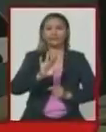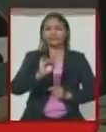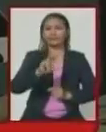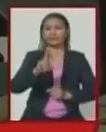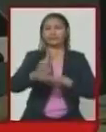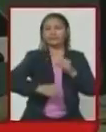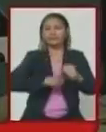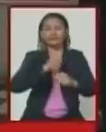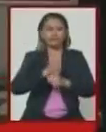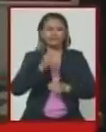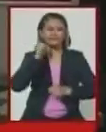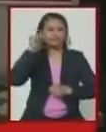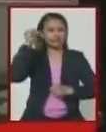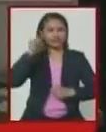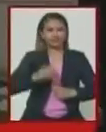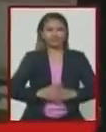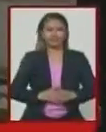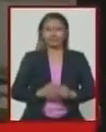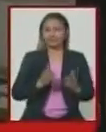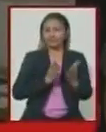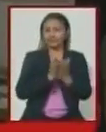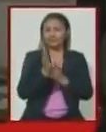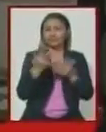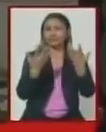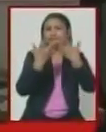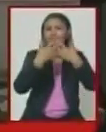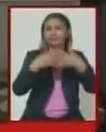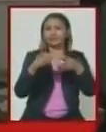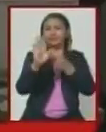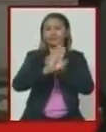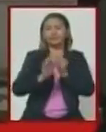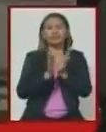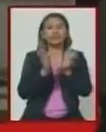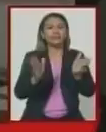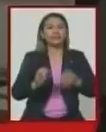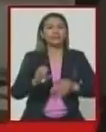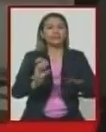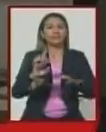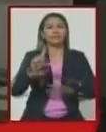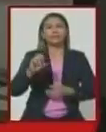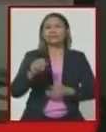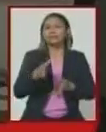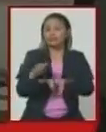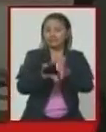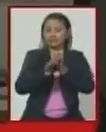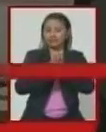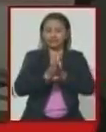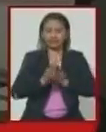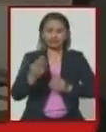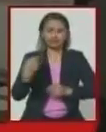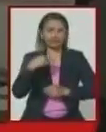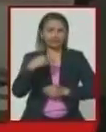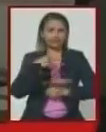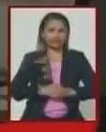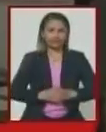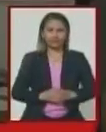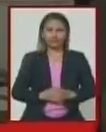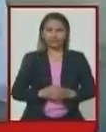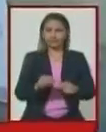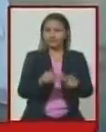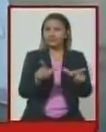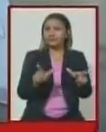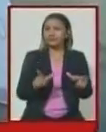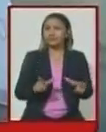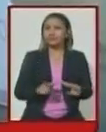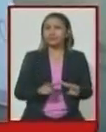83 años de edad. A través de la coordinación con Defensa Pública de Salta, solicitamos al